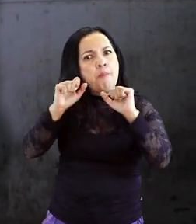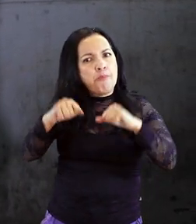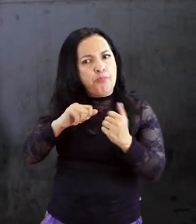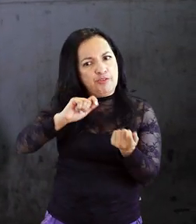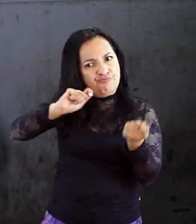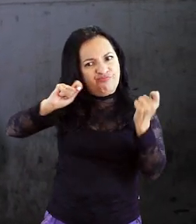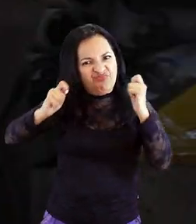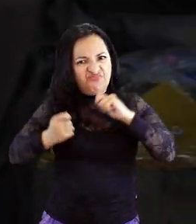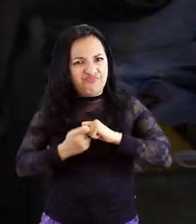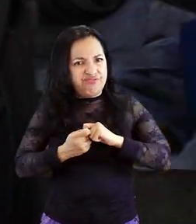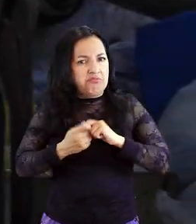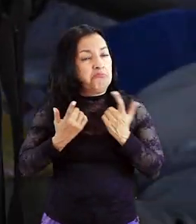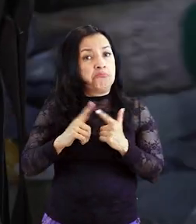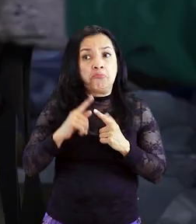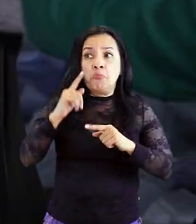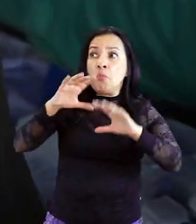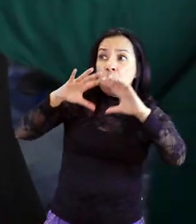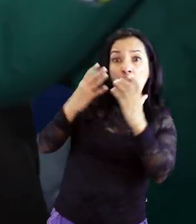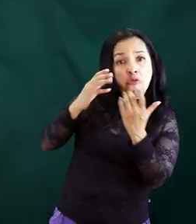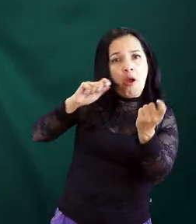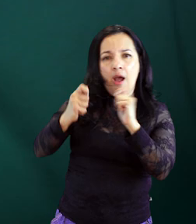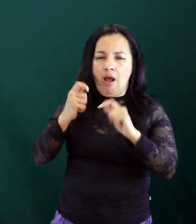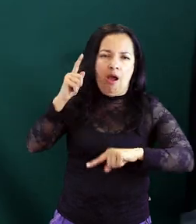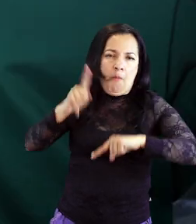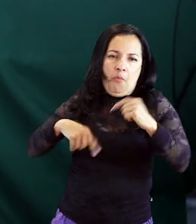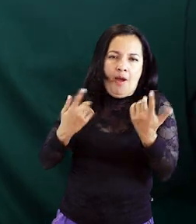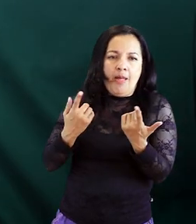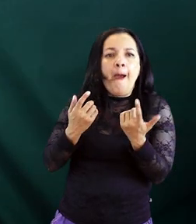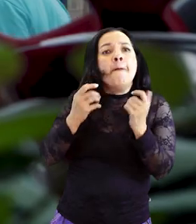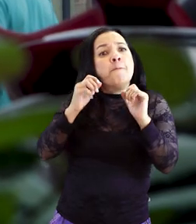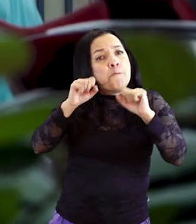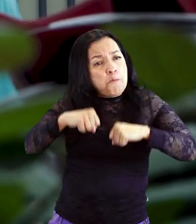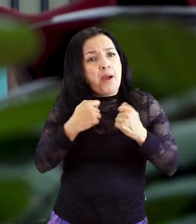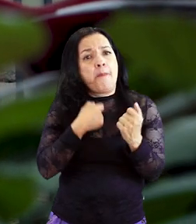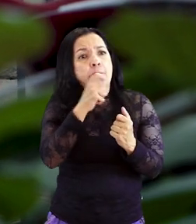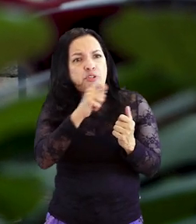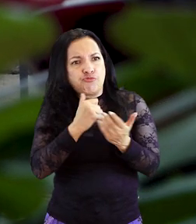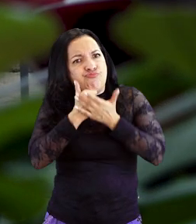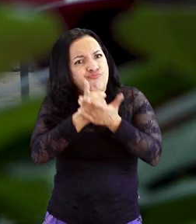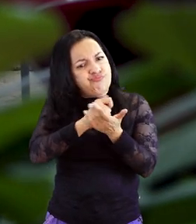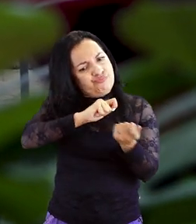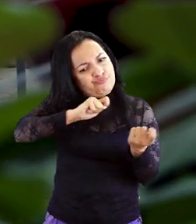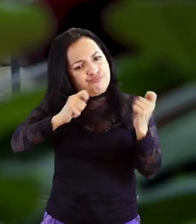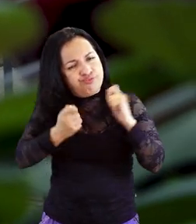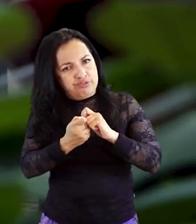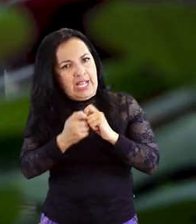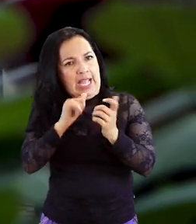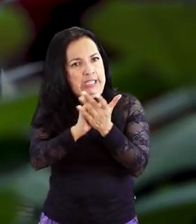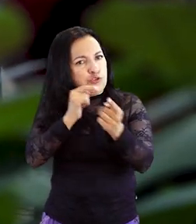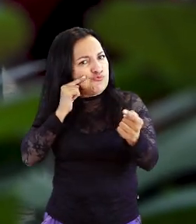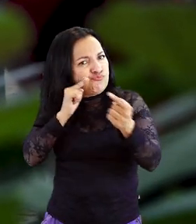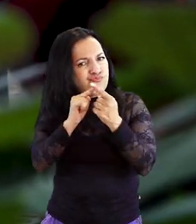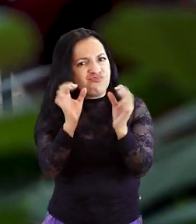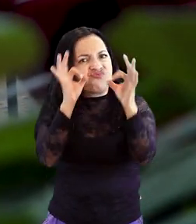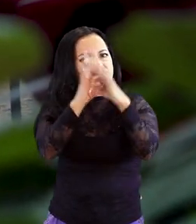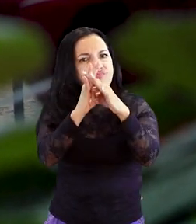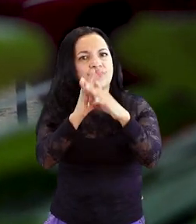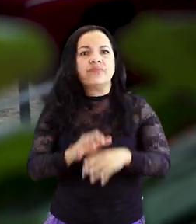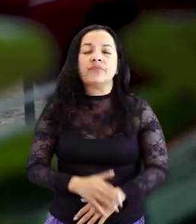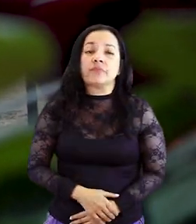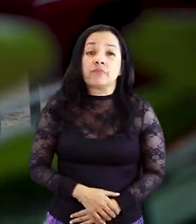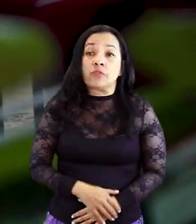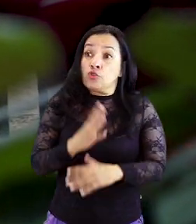grandes transformaciones. Nosotros no podemos cambiar el mundo, pero podemos cambiar el mundo de algunas personas, y en eso es en lo que nos